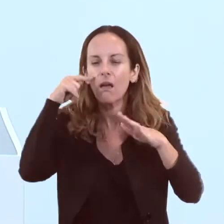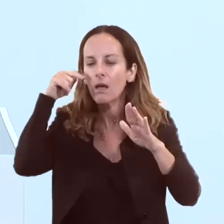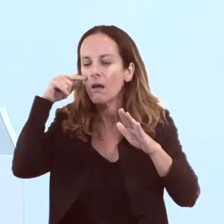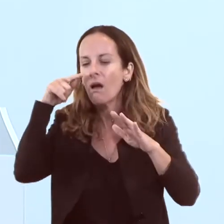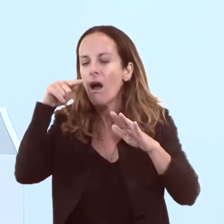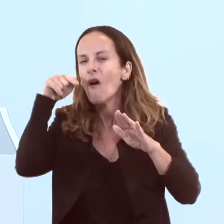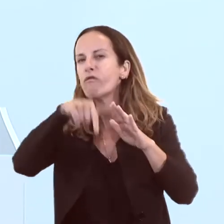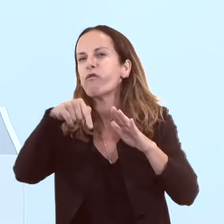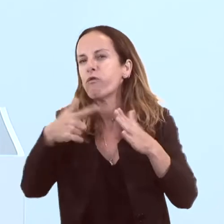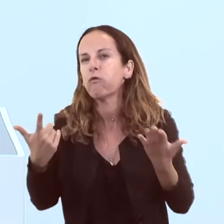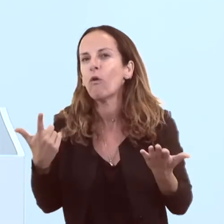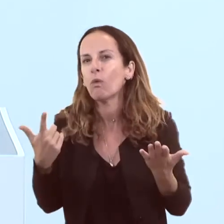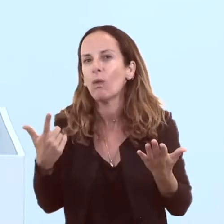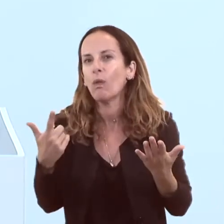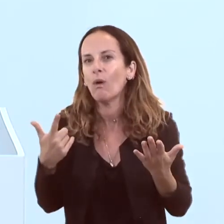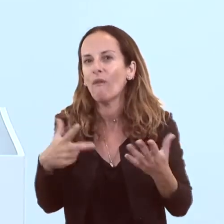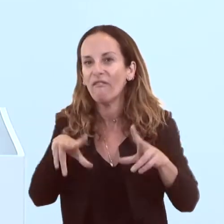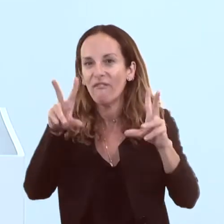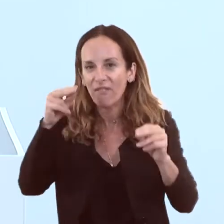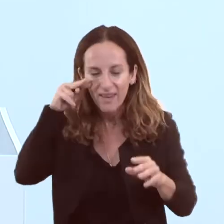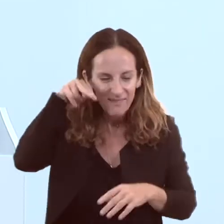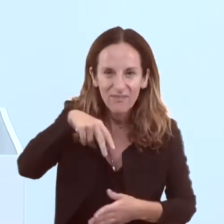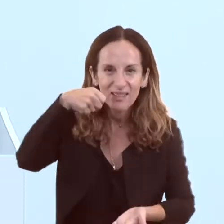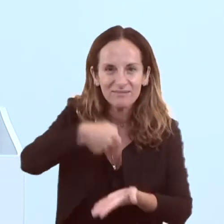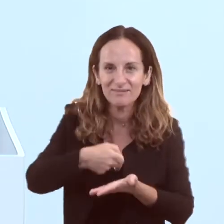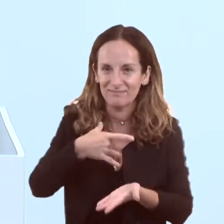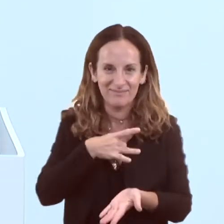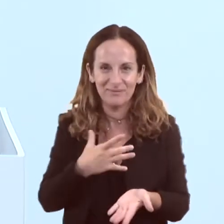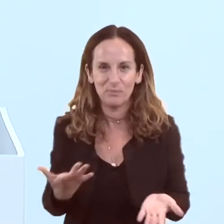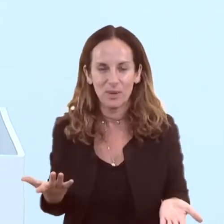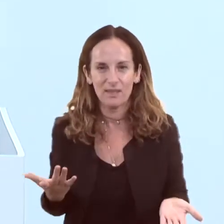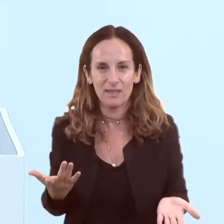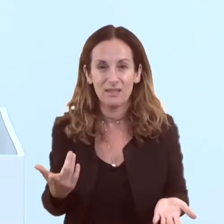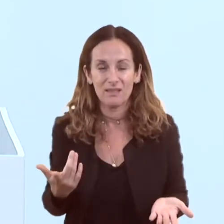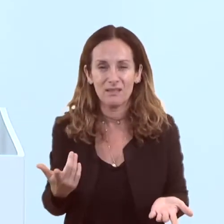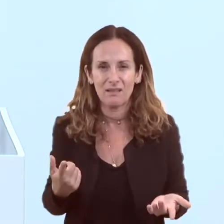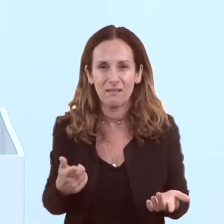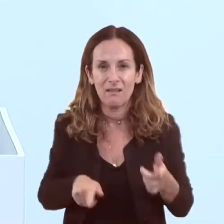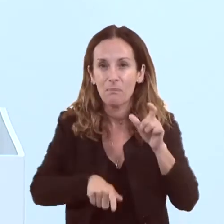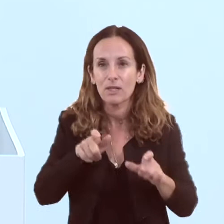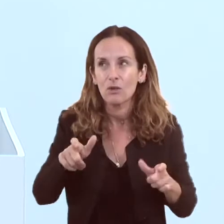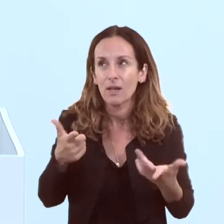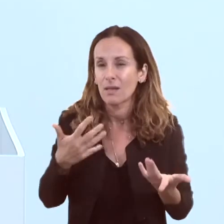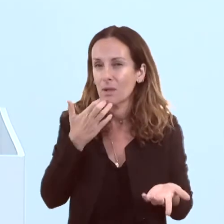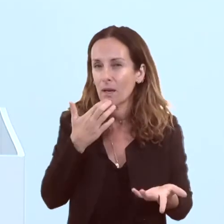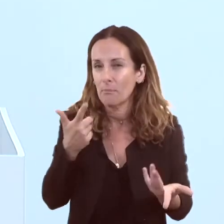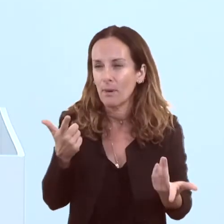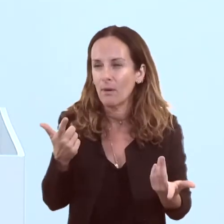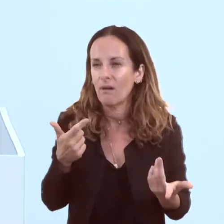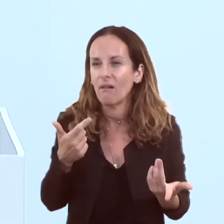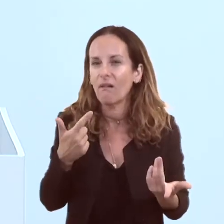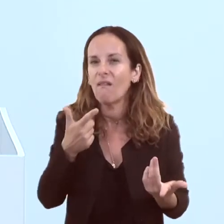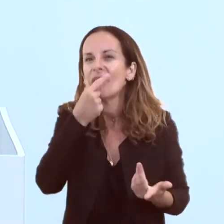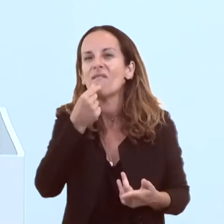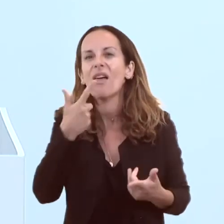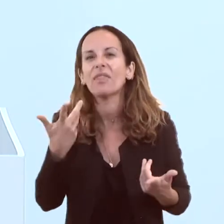de la radiación cósmica en el ser humano no puede soportar sin con facilidad por decirlo así